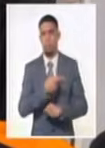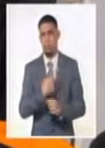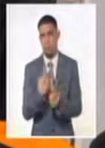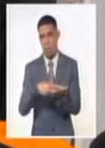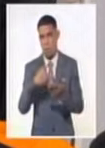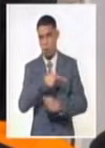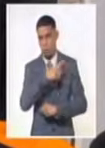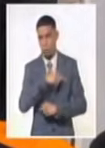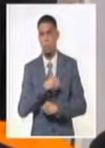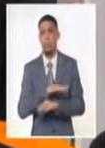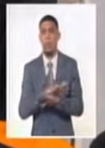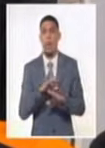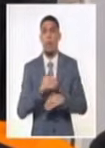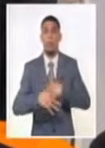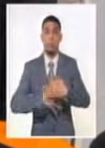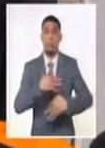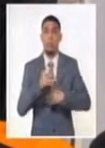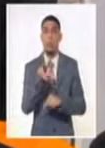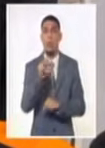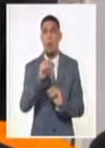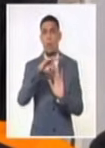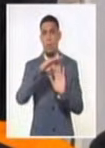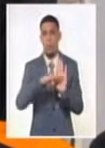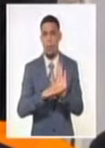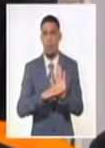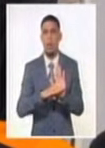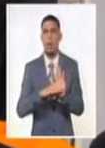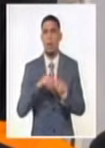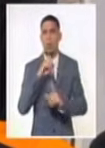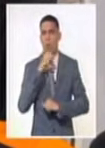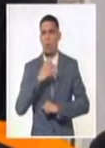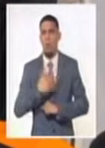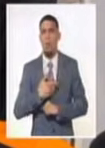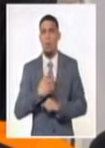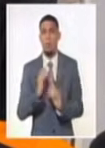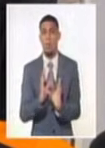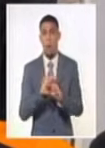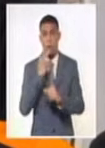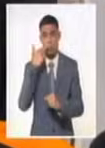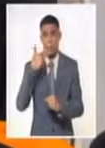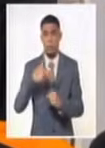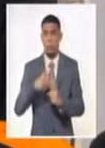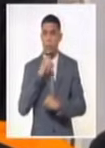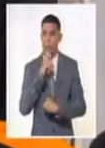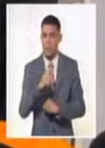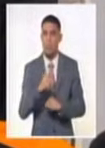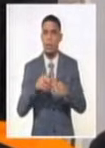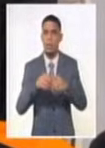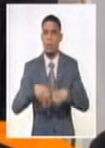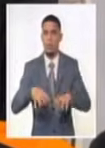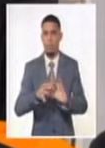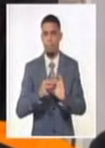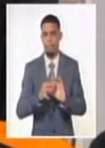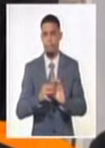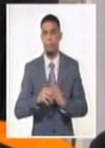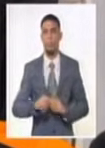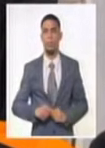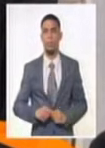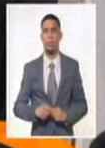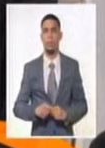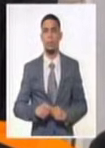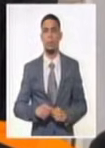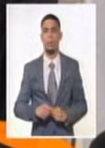actualización de las medidas para enfrentar esta situación de desabastecimiento agudo de combustible en el país.